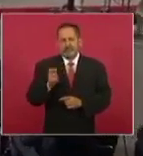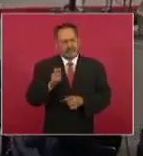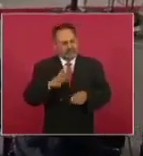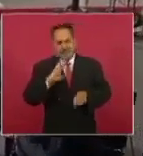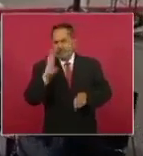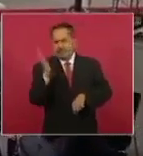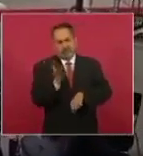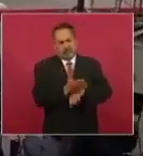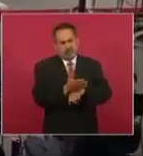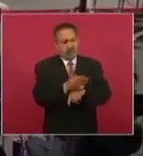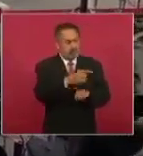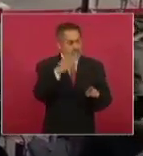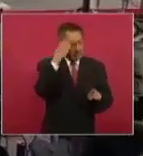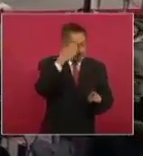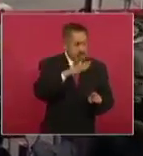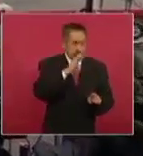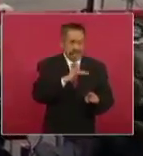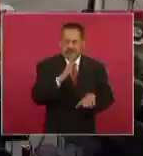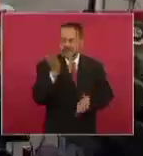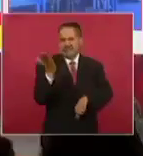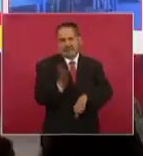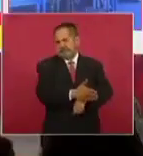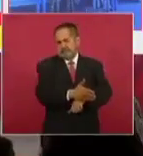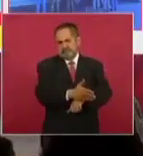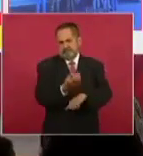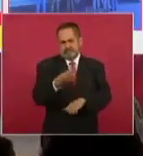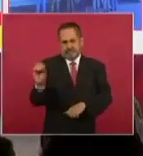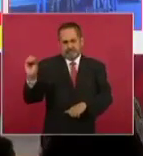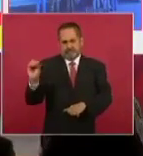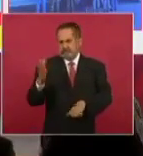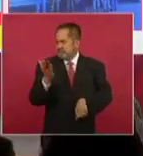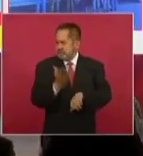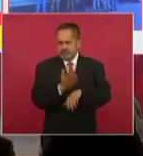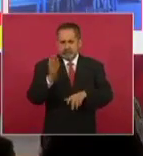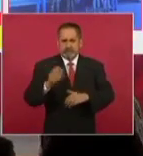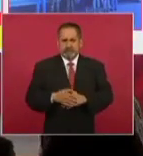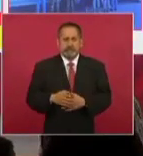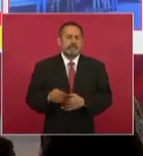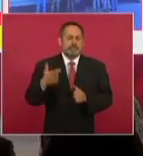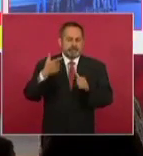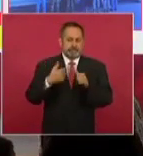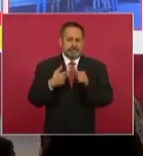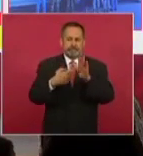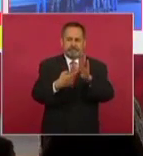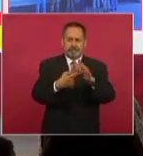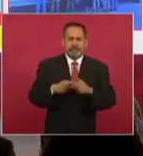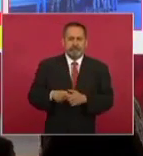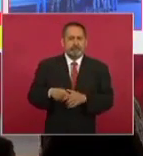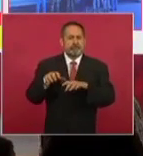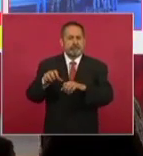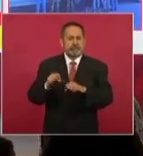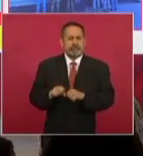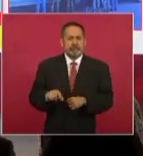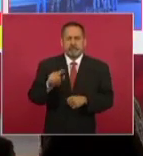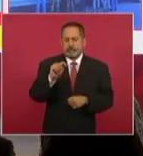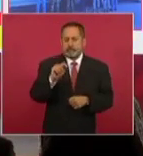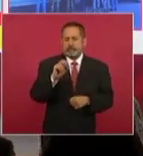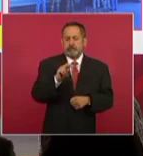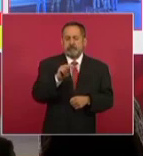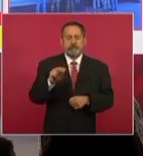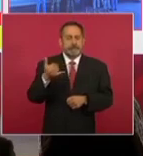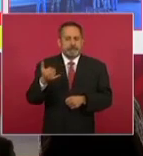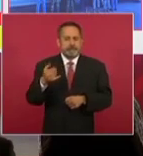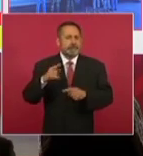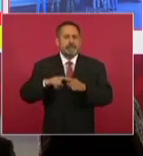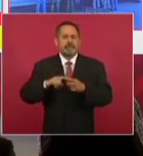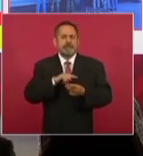siempre llega. Este es el primer caso, la detención del Tony en Querétaro, que fue